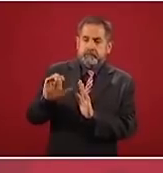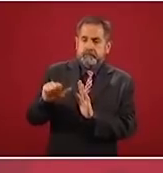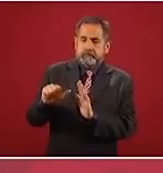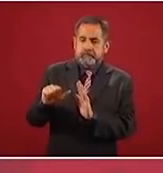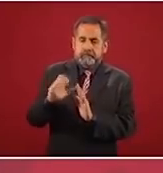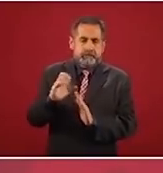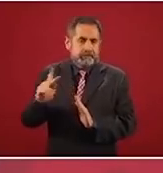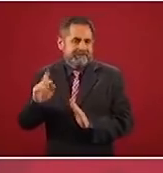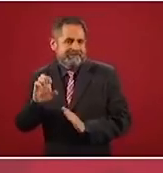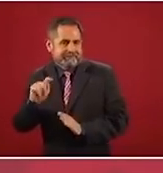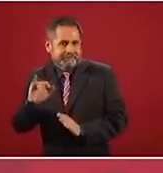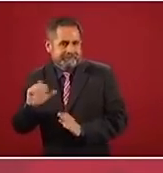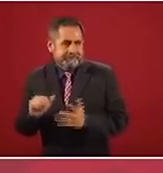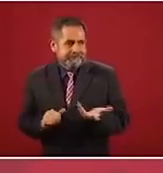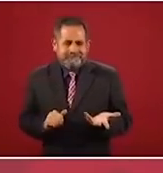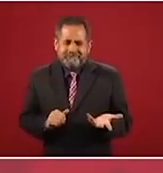Tiene que